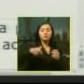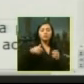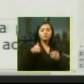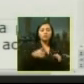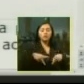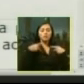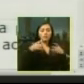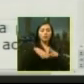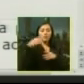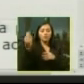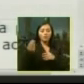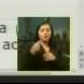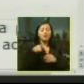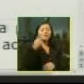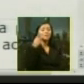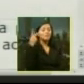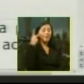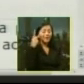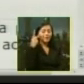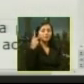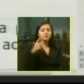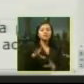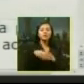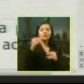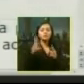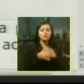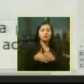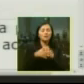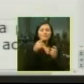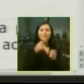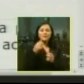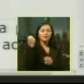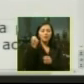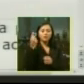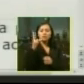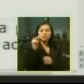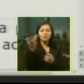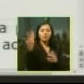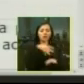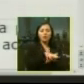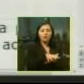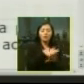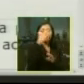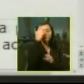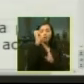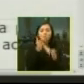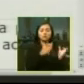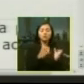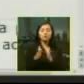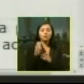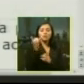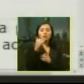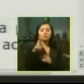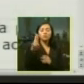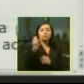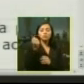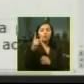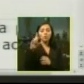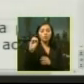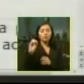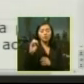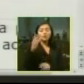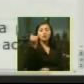de padres extranjeros. En estricto derecho no estaríamos integrando, porque no se trata ni del ius soli ni del